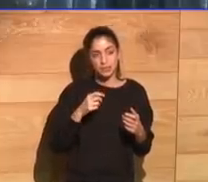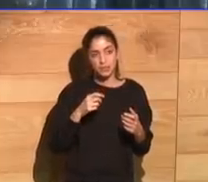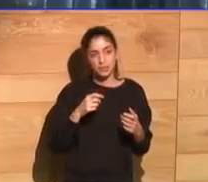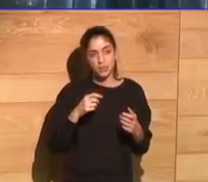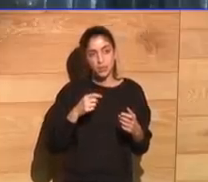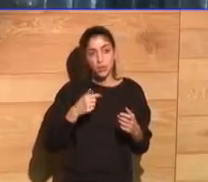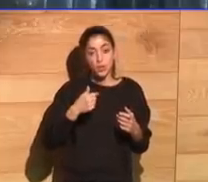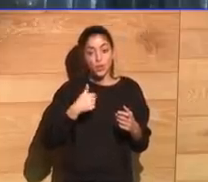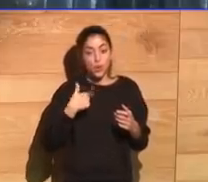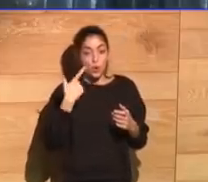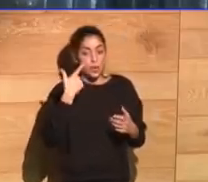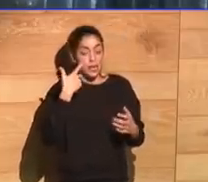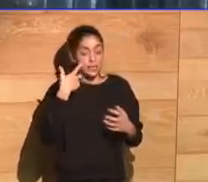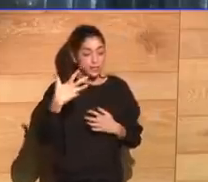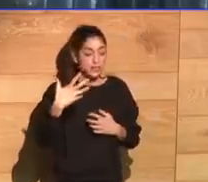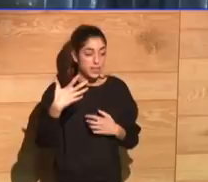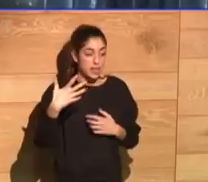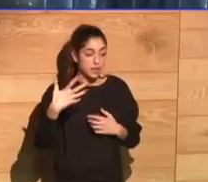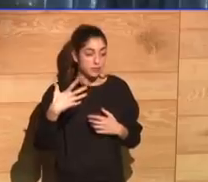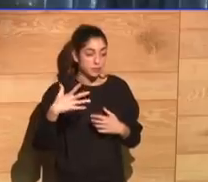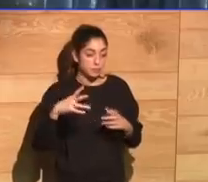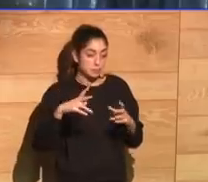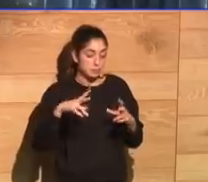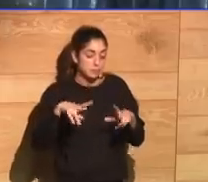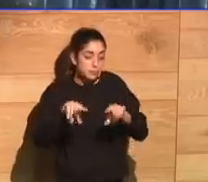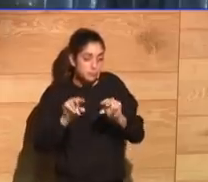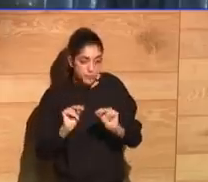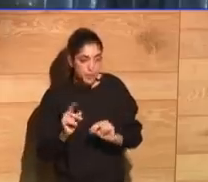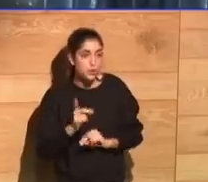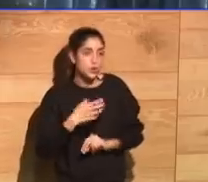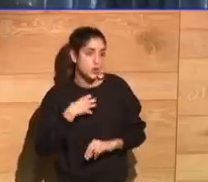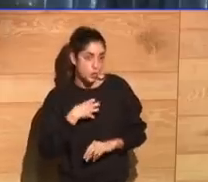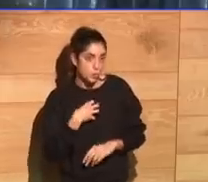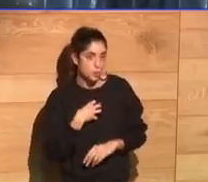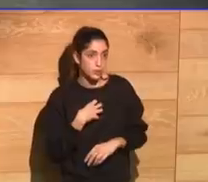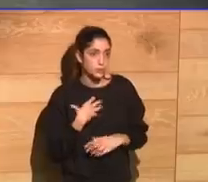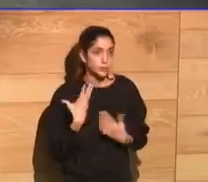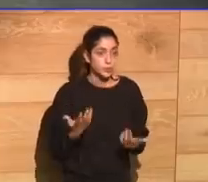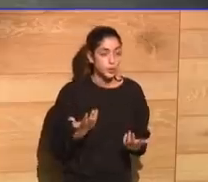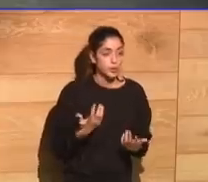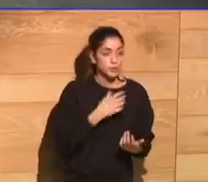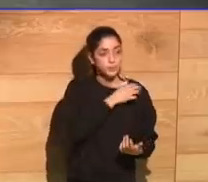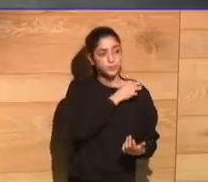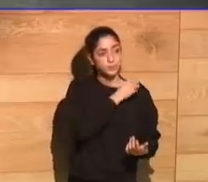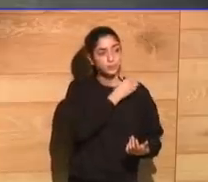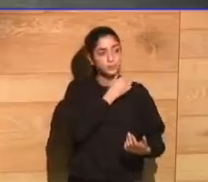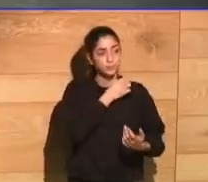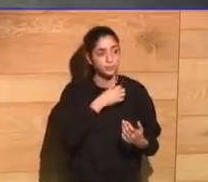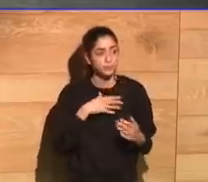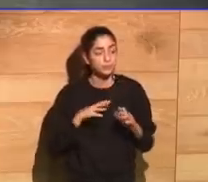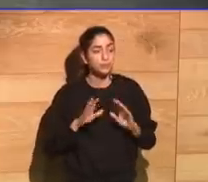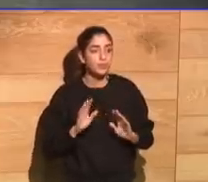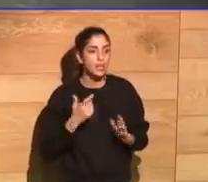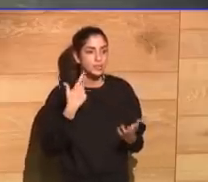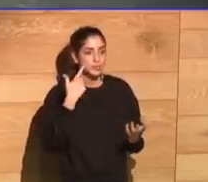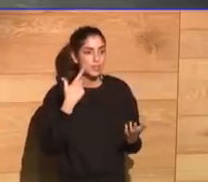no puedo castear una estrella, porque jump through the canvas, o sea, si claro, ves claro, que dice, no, no te molestes. Claro, que sí, que sí, claro. Se ve. Mira, con el si gesto le... que ha